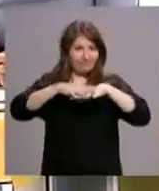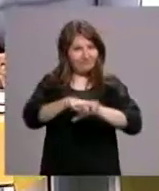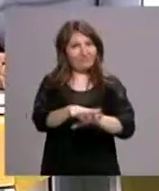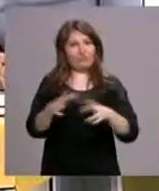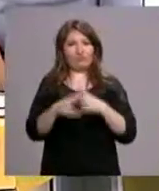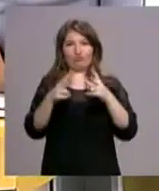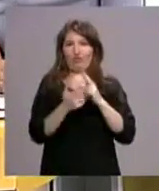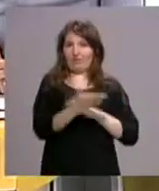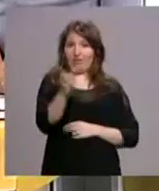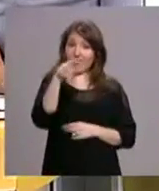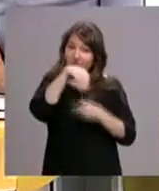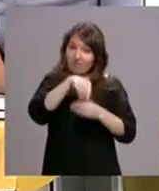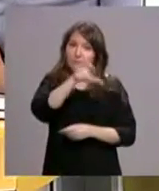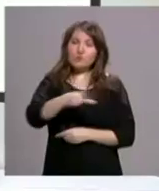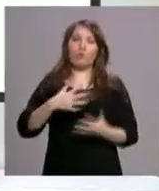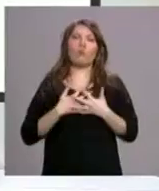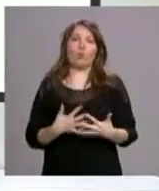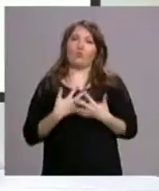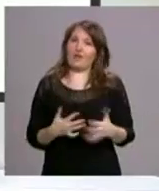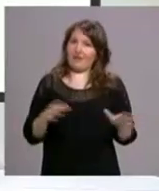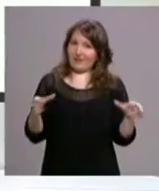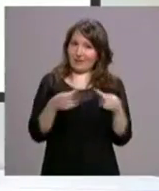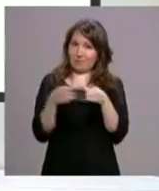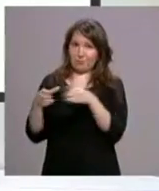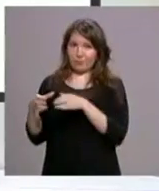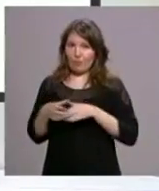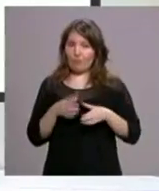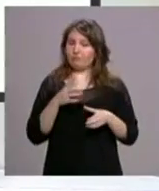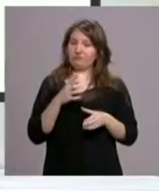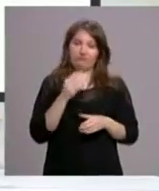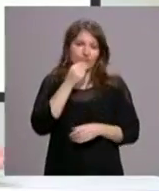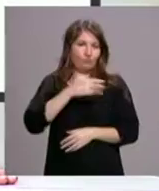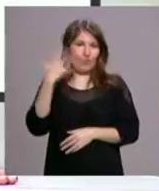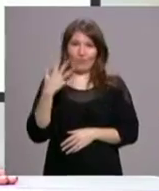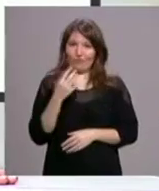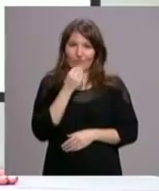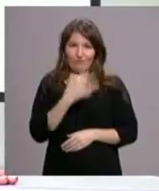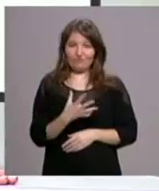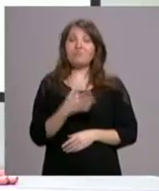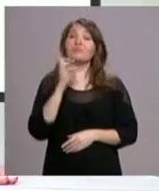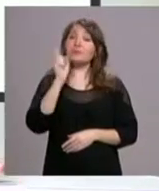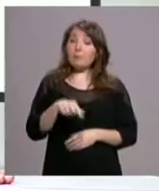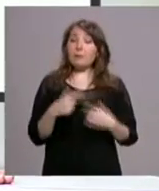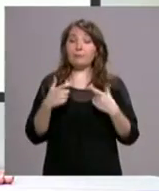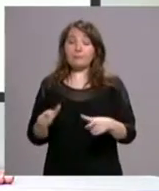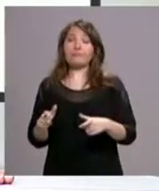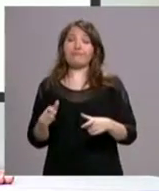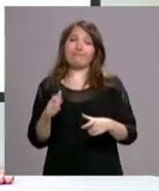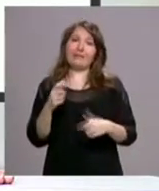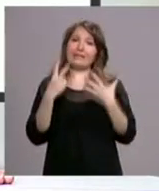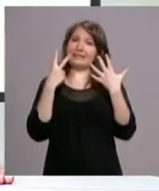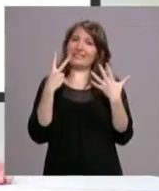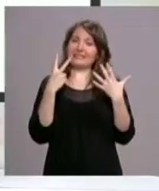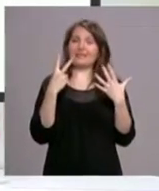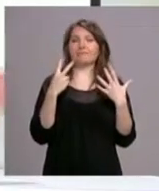equipo ahí de personas voluntarias que participan de una manera estupenda. Están también las capellanías, 7